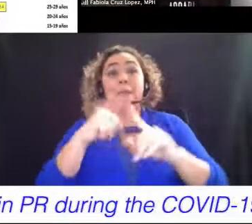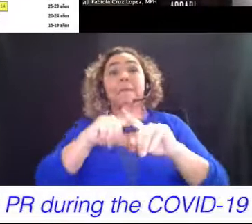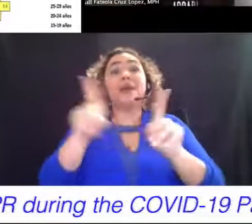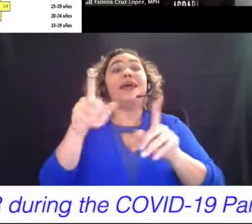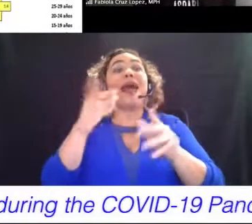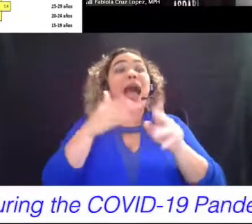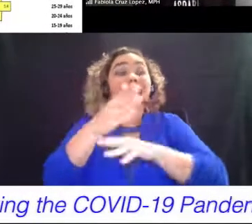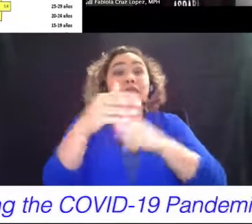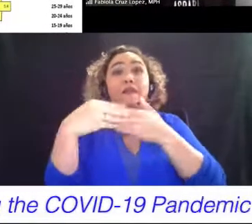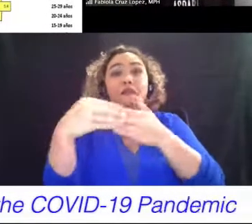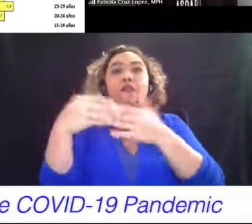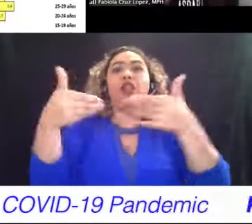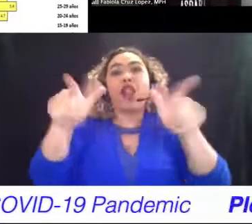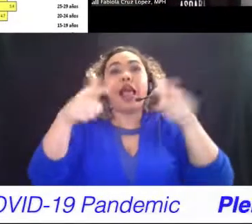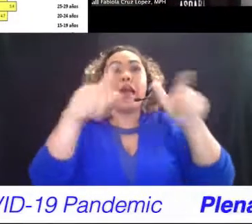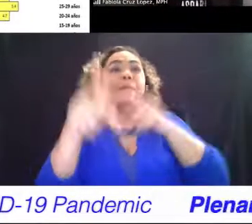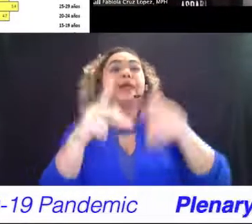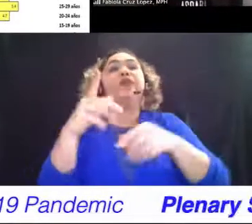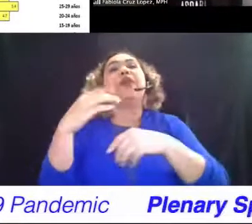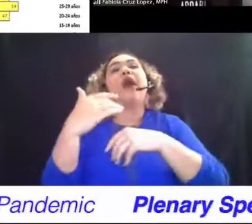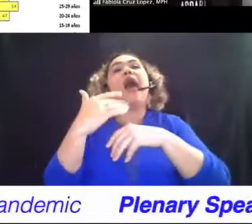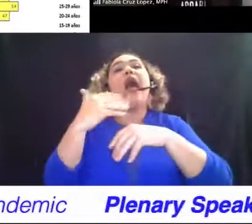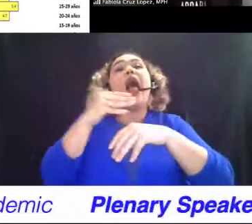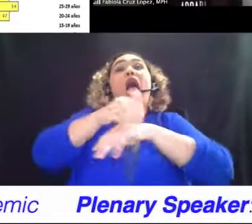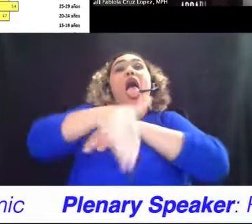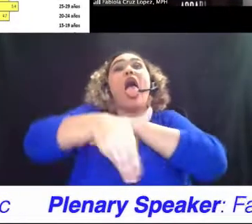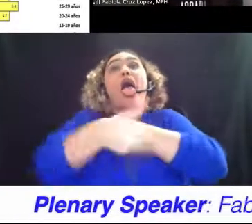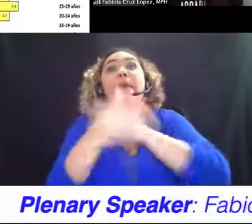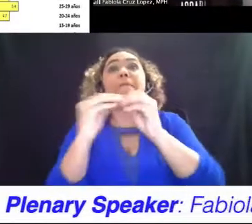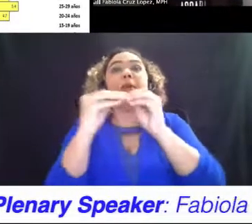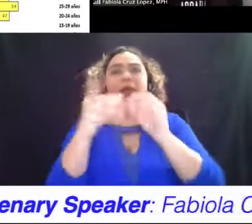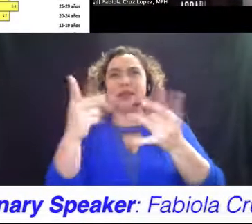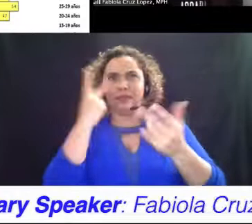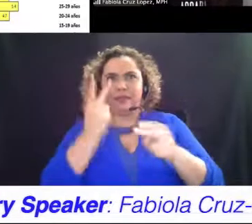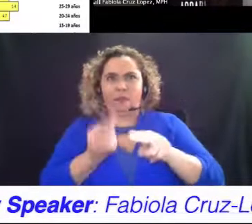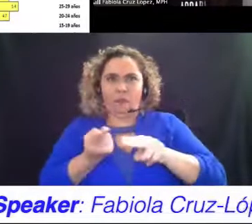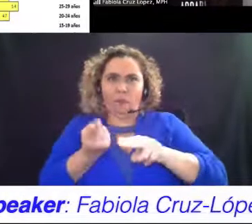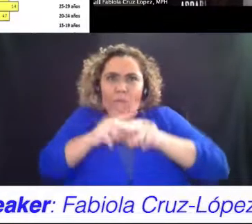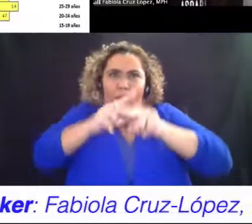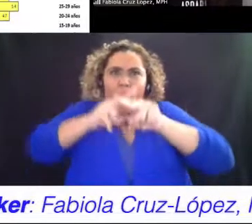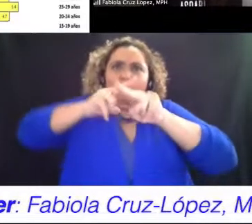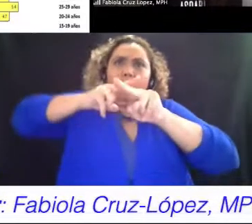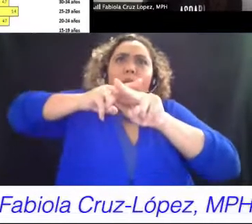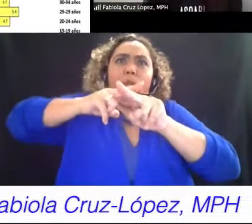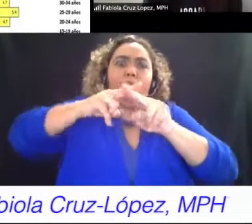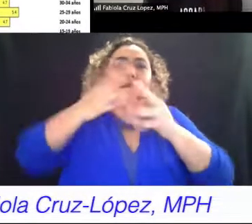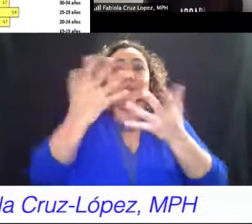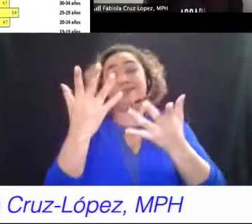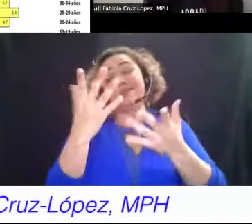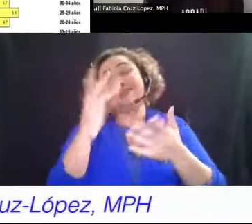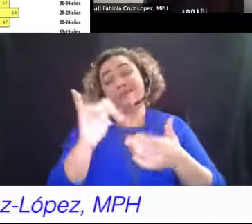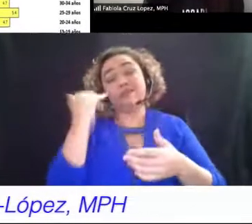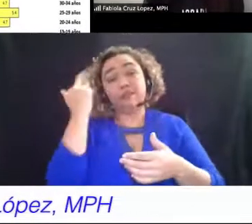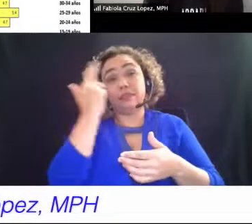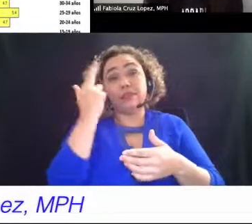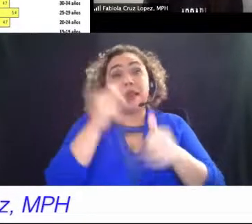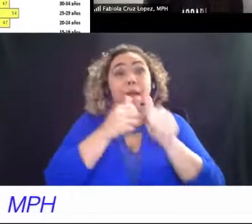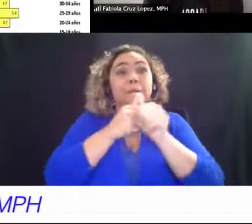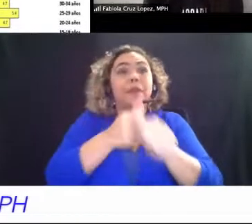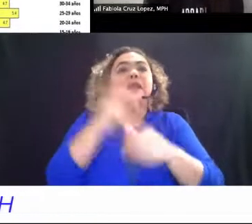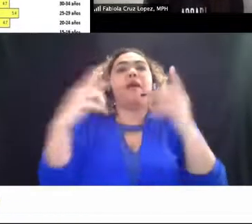flexibilizaciones, pues definitivamente hemos visto un aumento increíble de los casos, y esto también, pues claro, en base a la